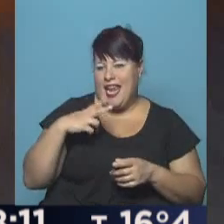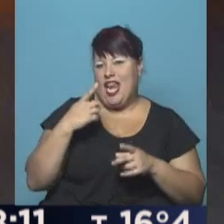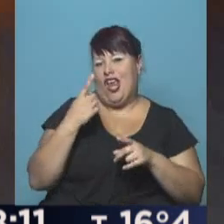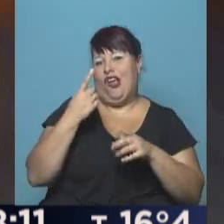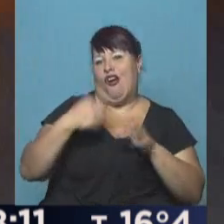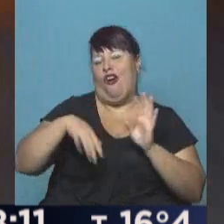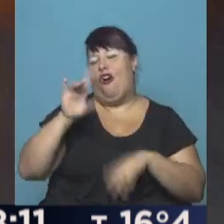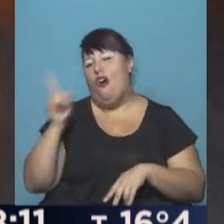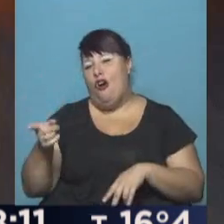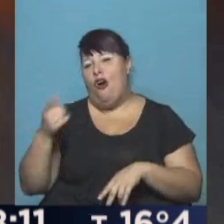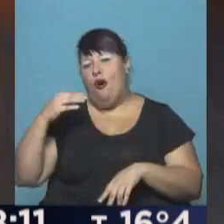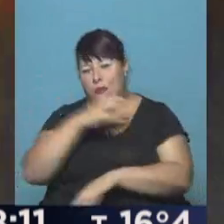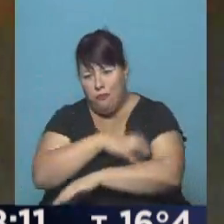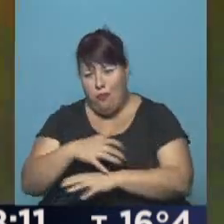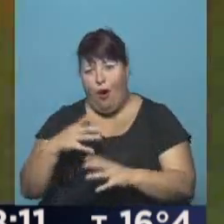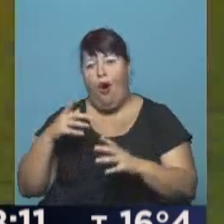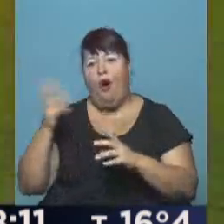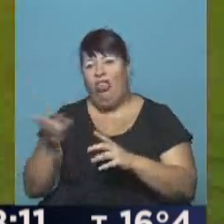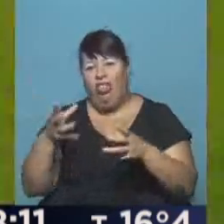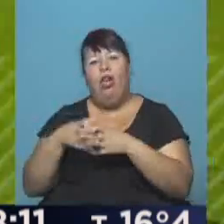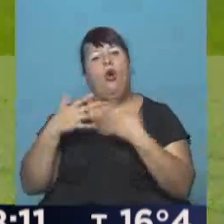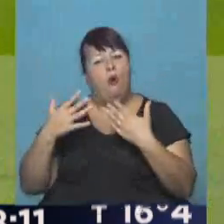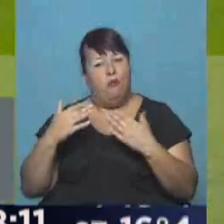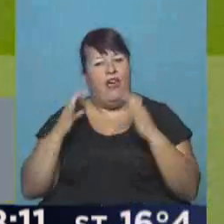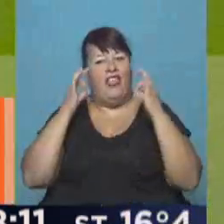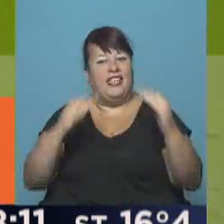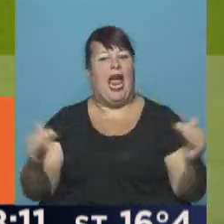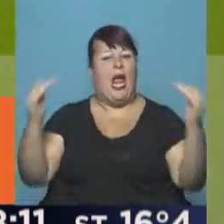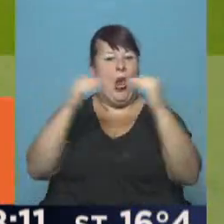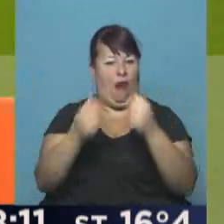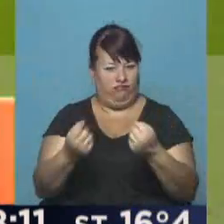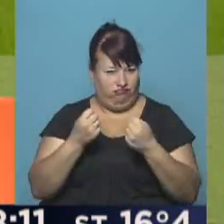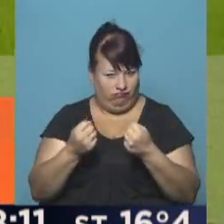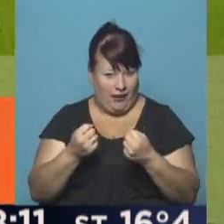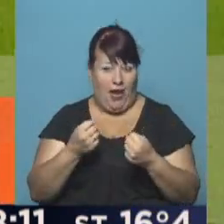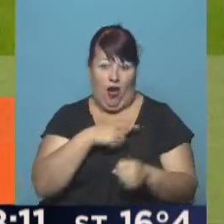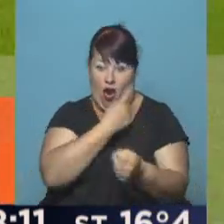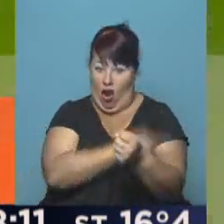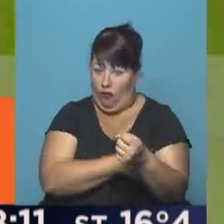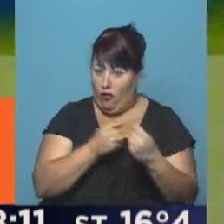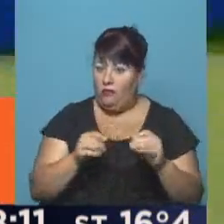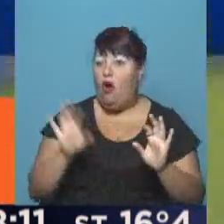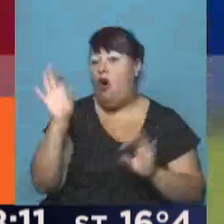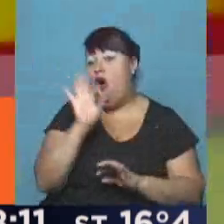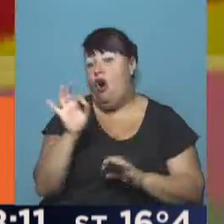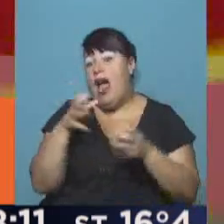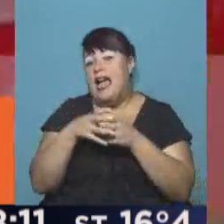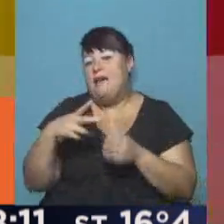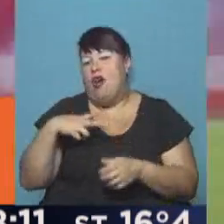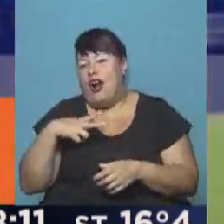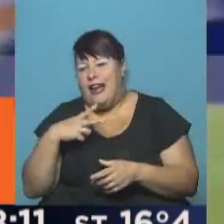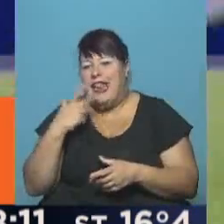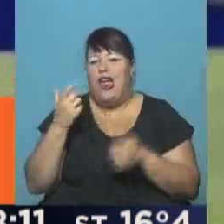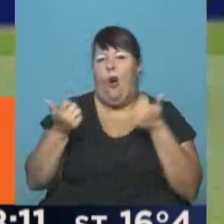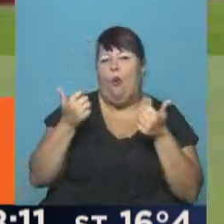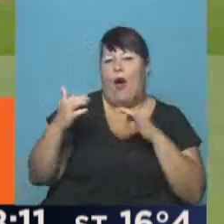y presupuestos más reducidos puedan llegar a equiparar esas fuerzas con los poderosos o con los de planteles ricos, de buenas